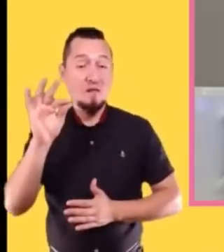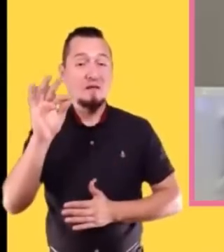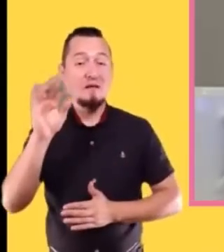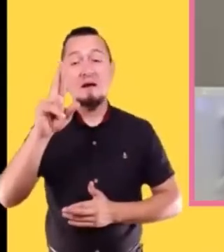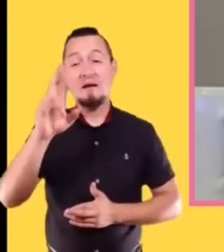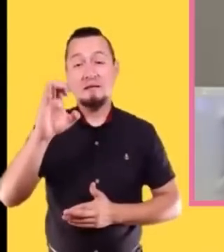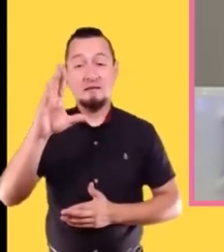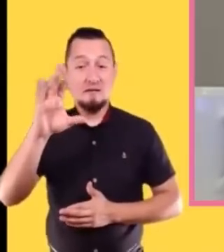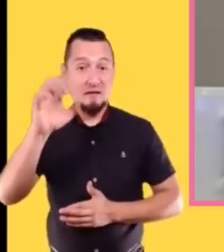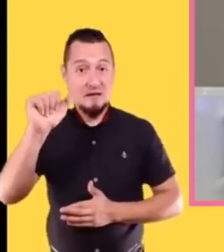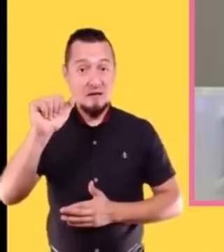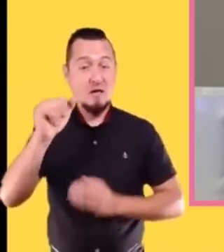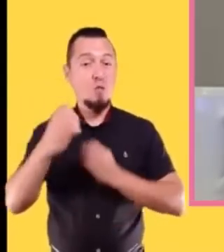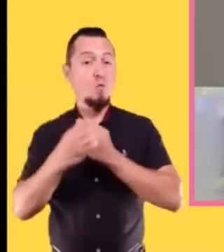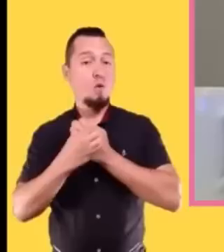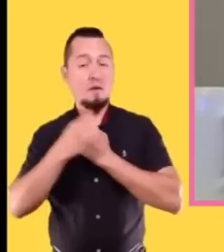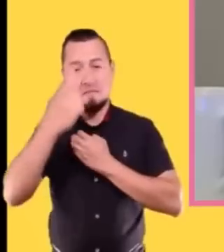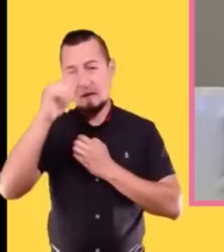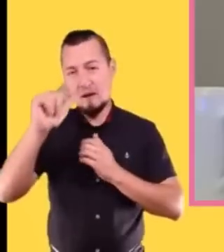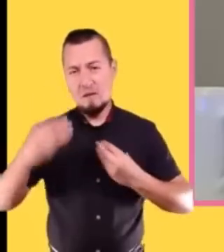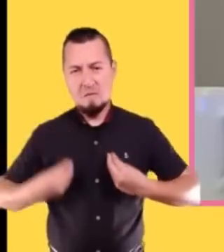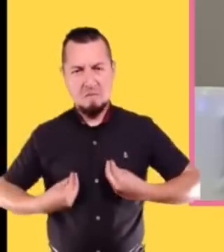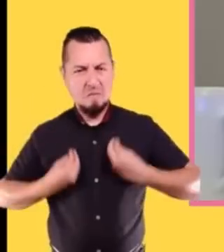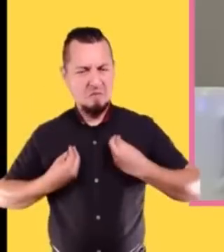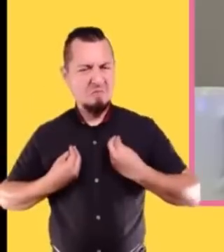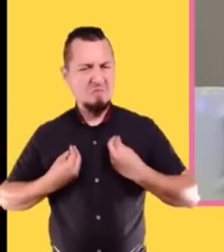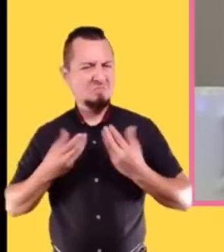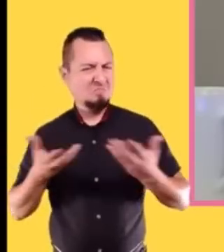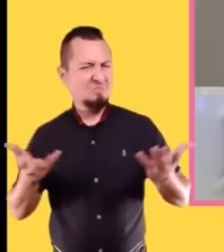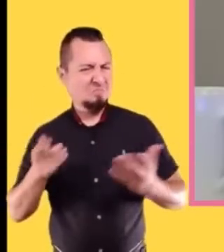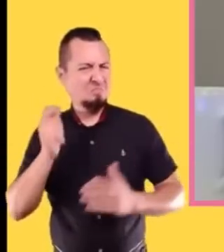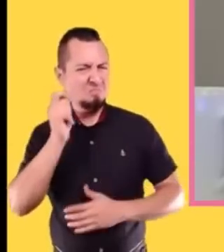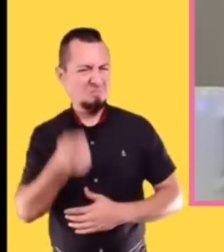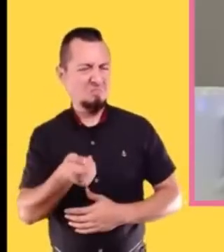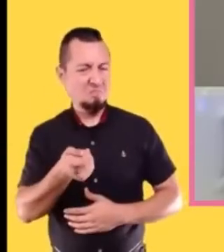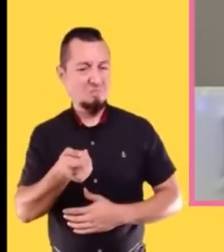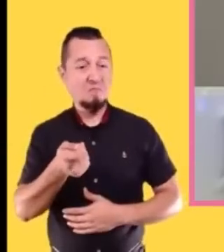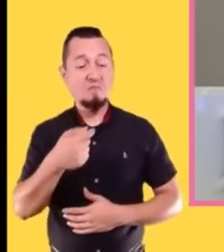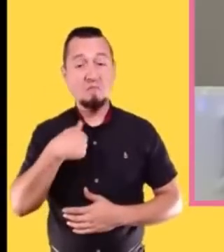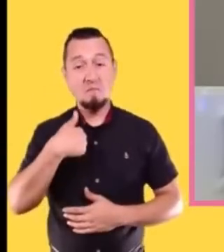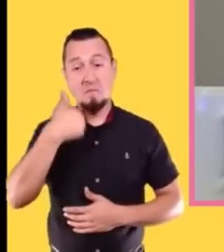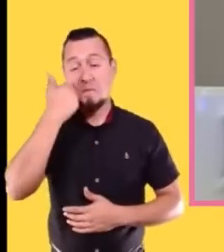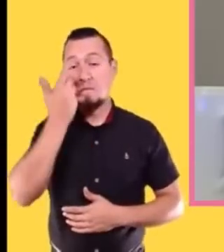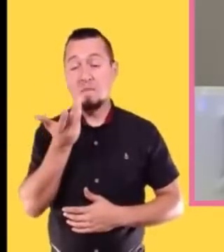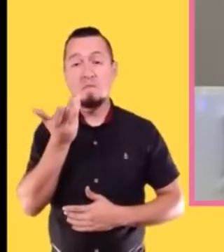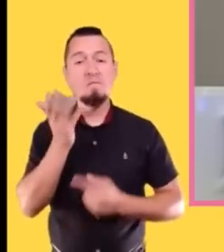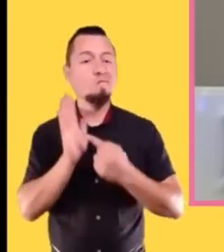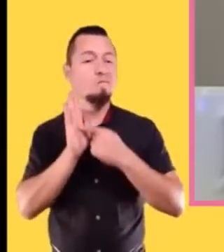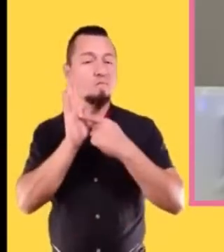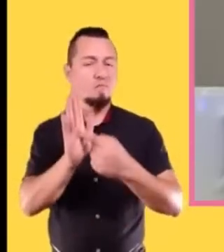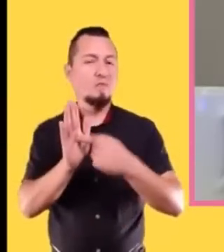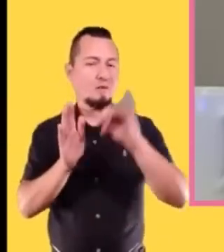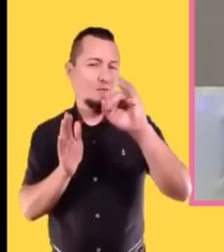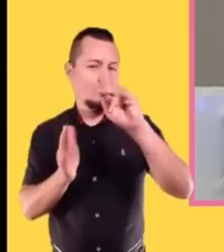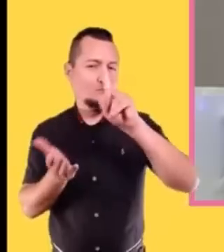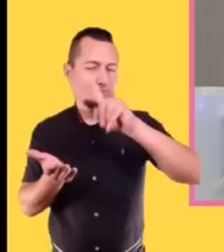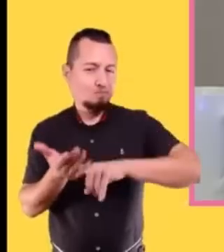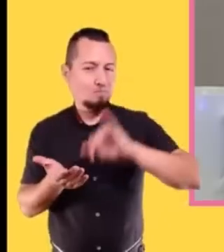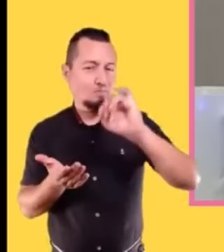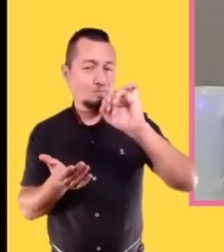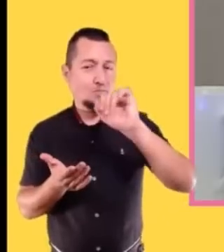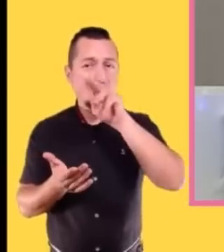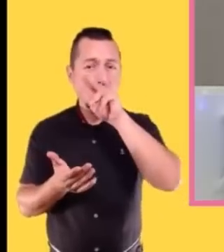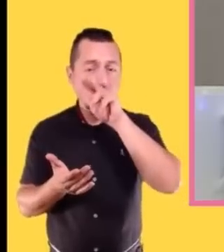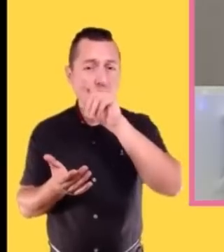la Vida. Queremos, por supuesto, iniciar planteando nuestra preocupación por cómo se ha dado este debate en los